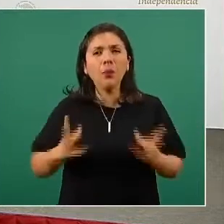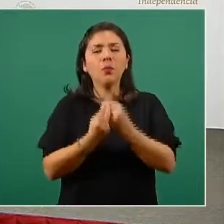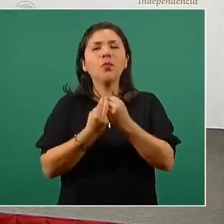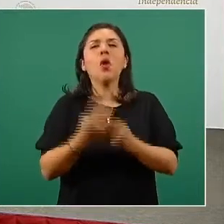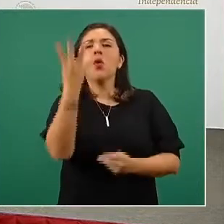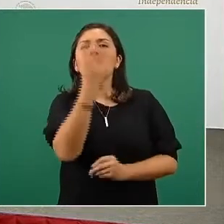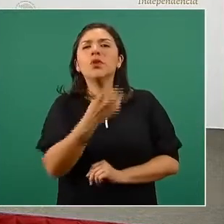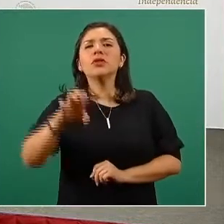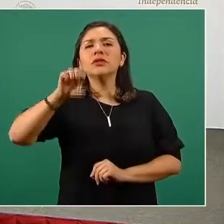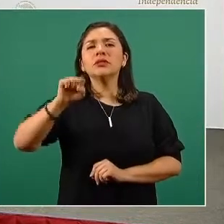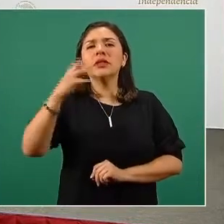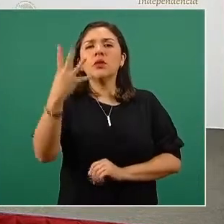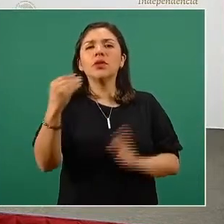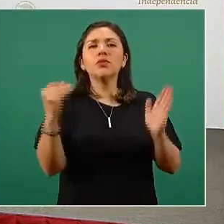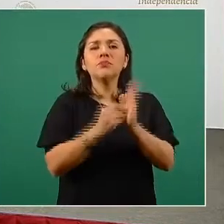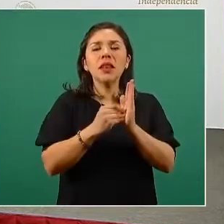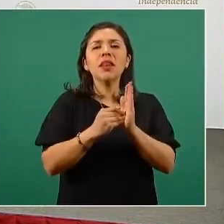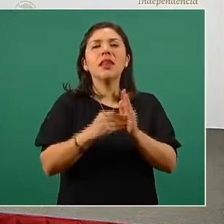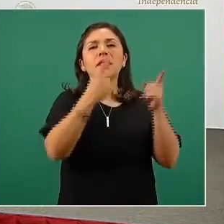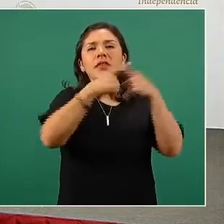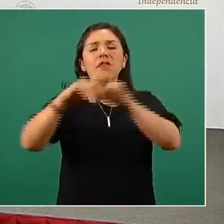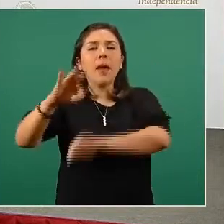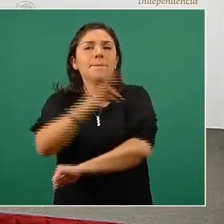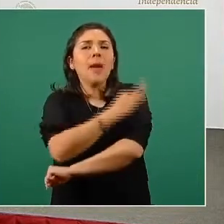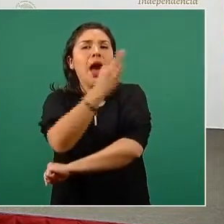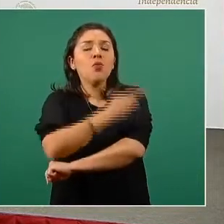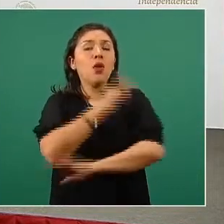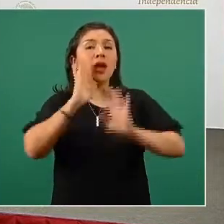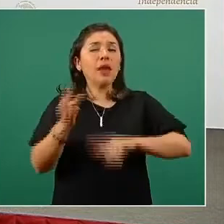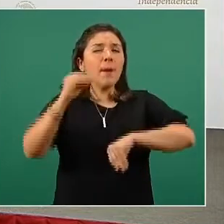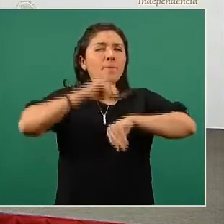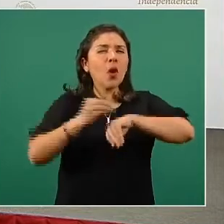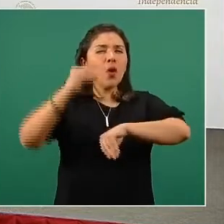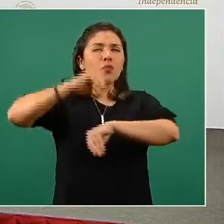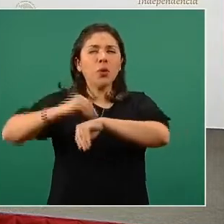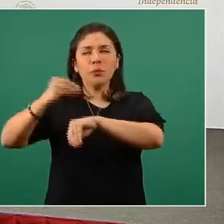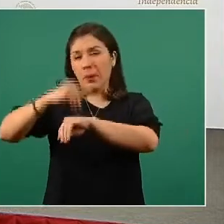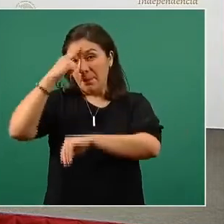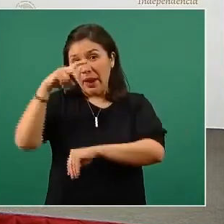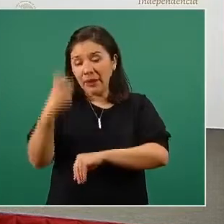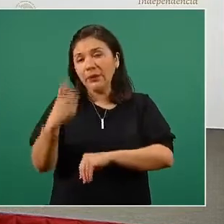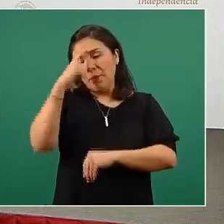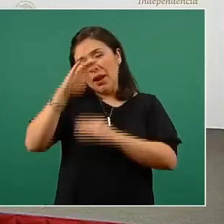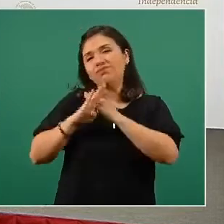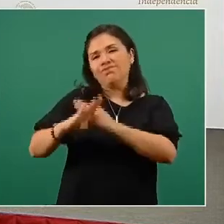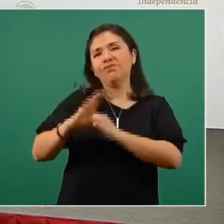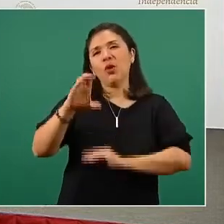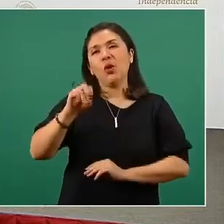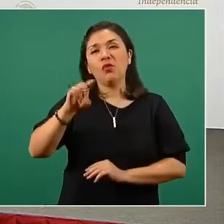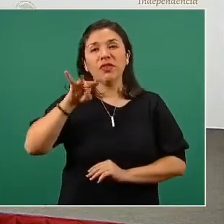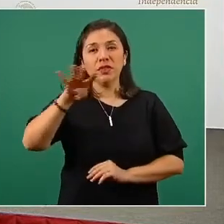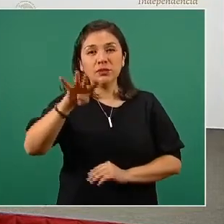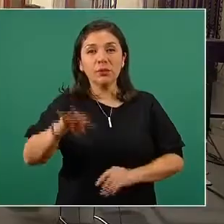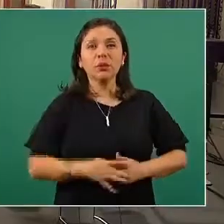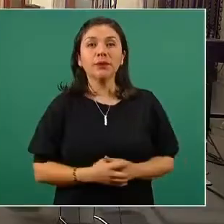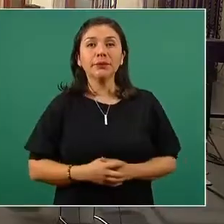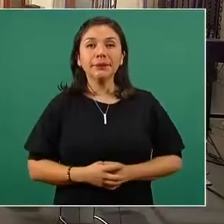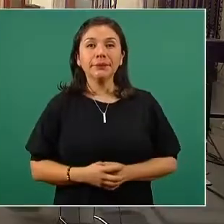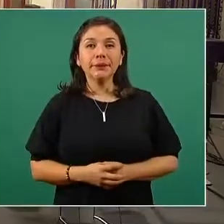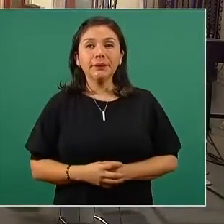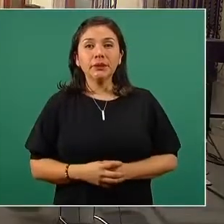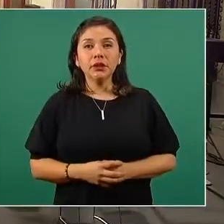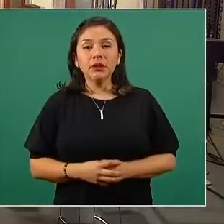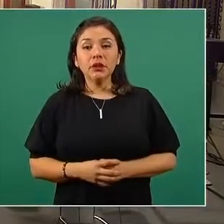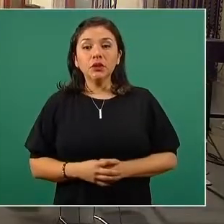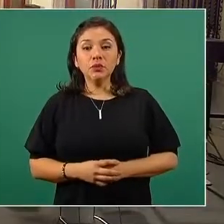de 464.000 esquemas de vacunación aplicados para la prevención de COVID-19.